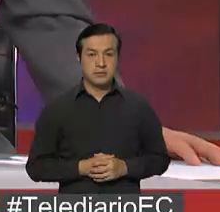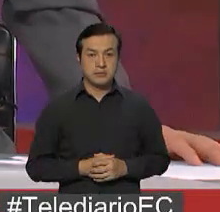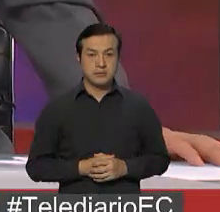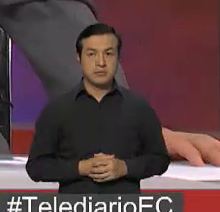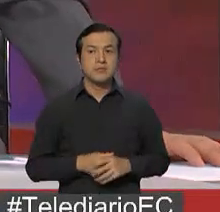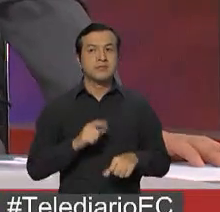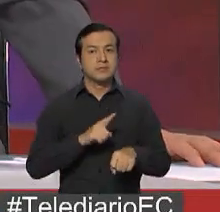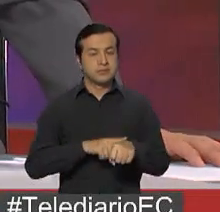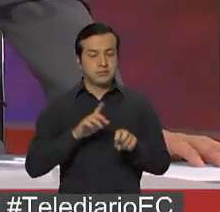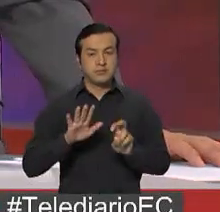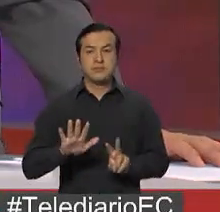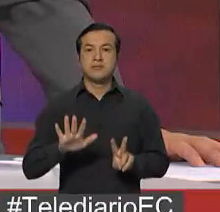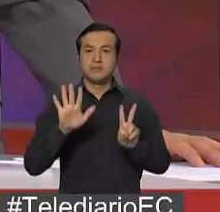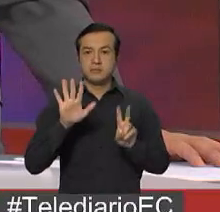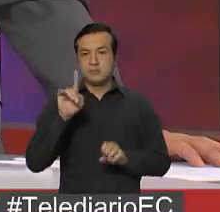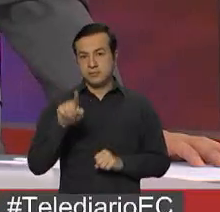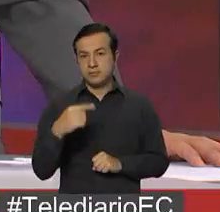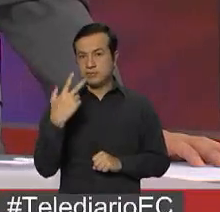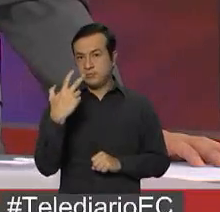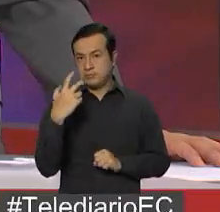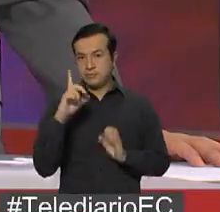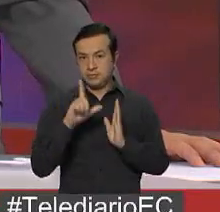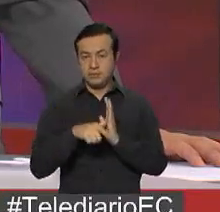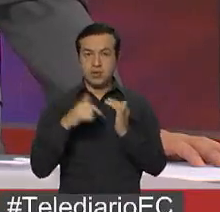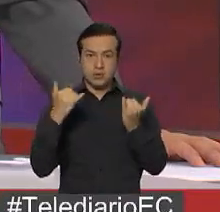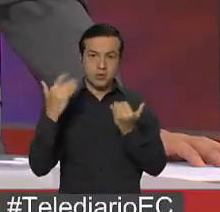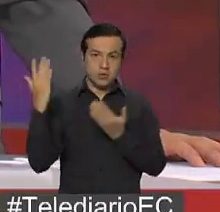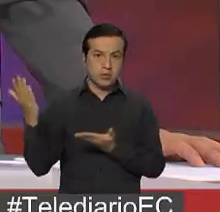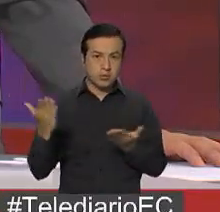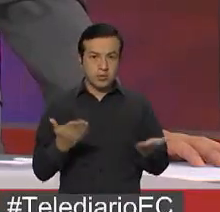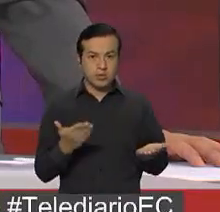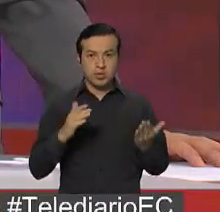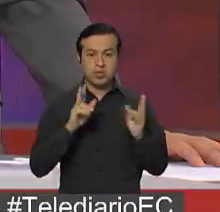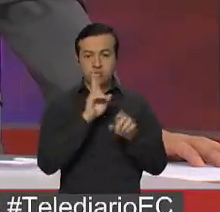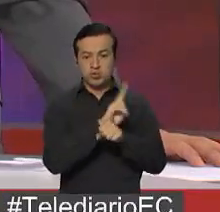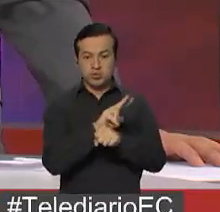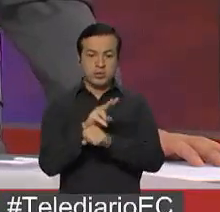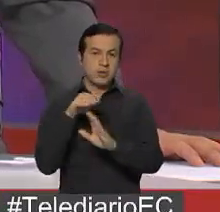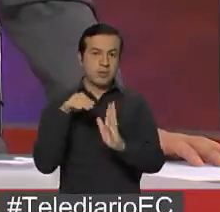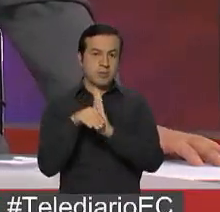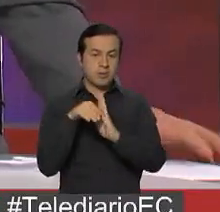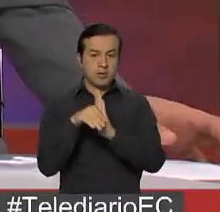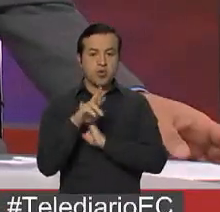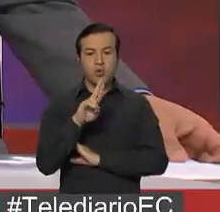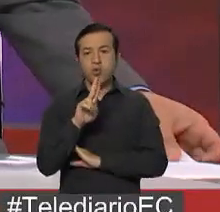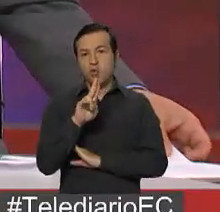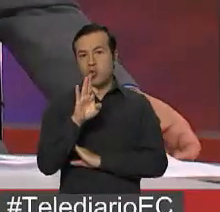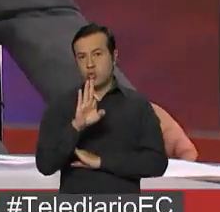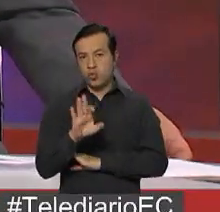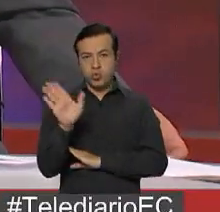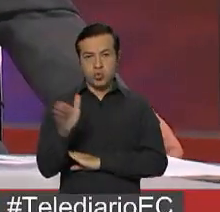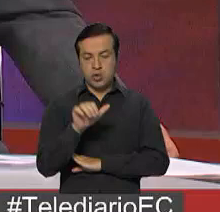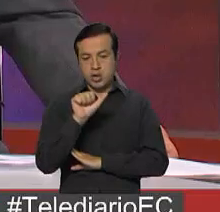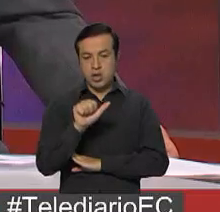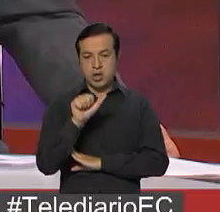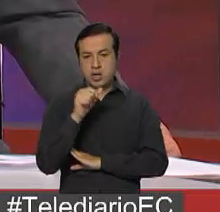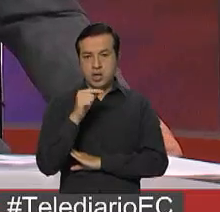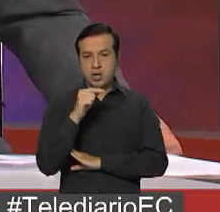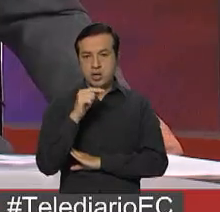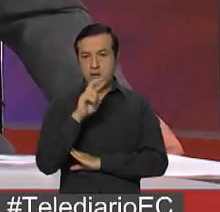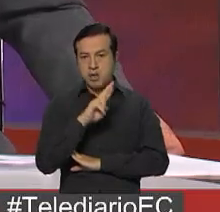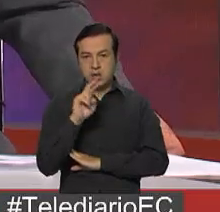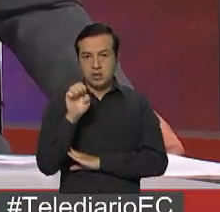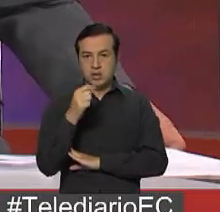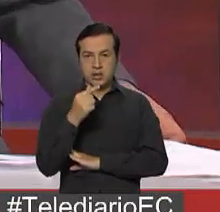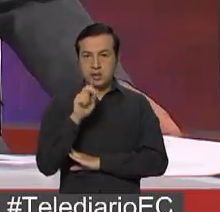7 de la mañana 13 minutos a esta hora damos la bienvenida a la superintendenta de bancos root arregui con quien conversaremos en